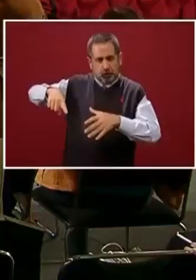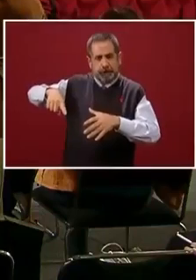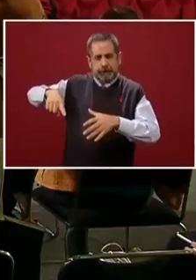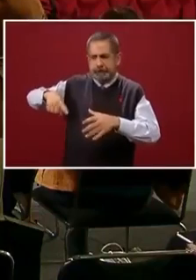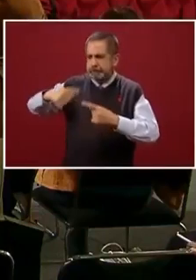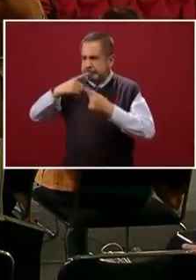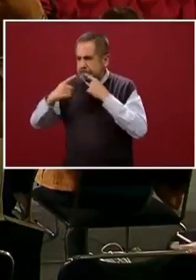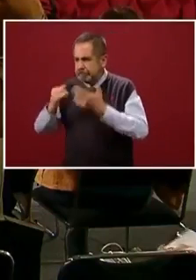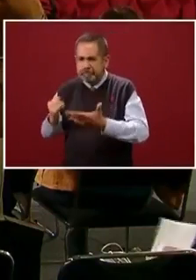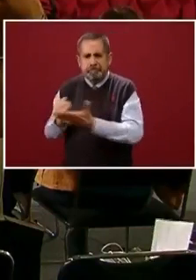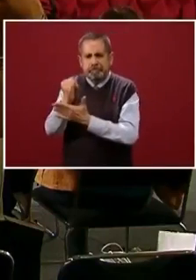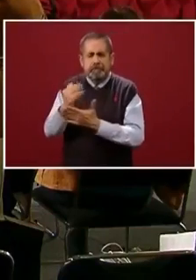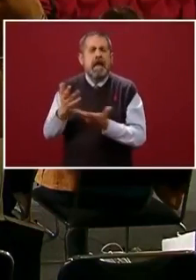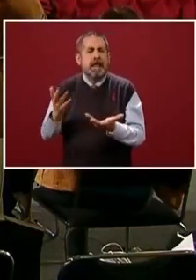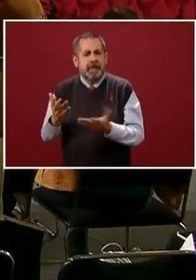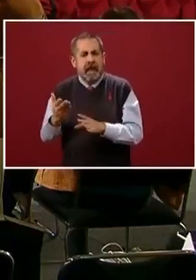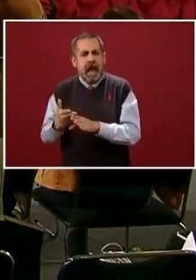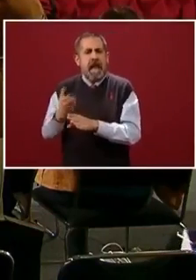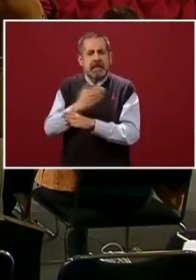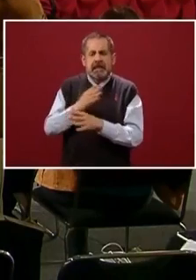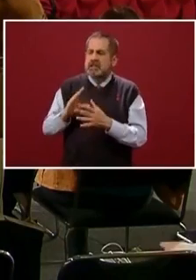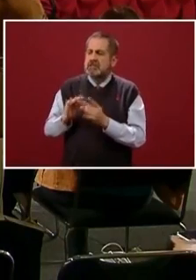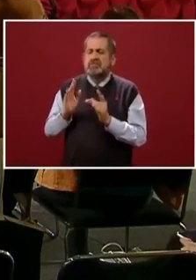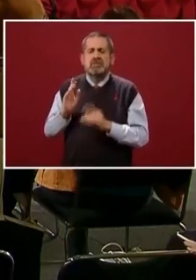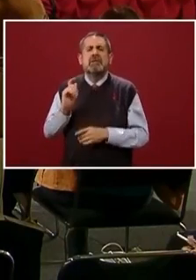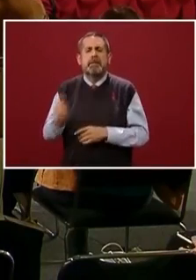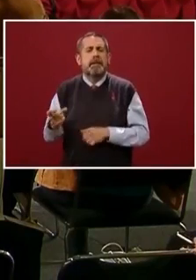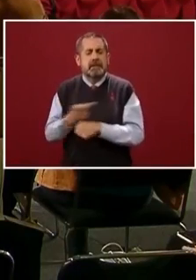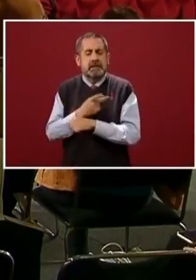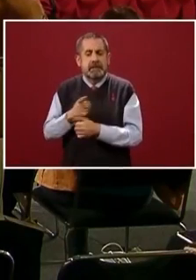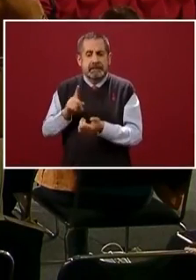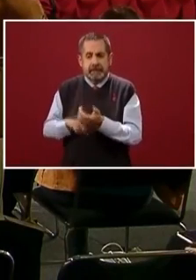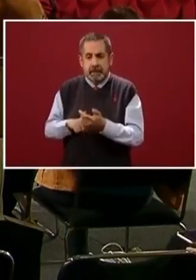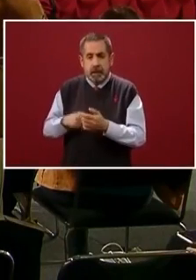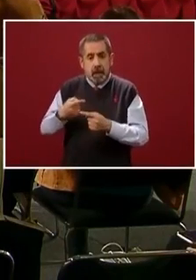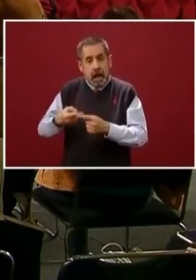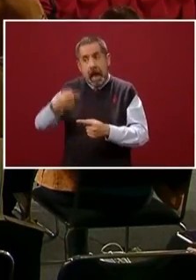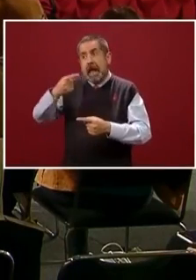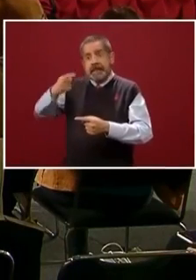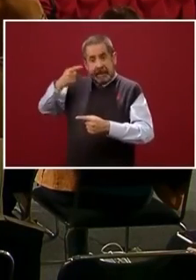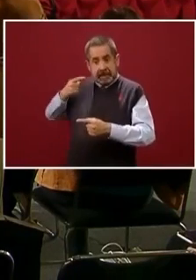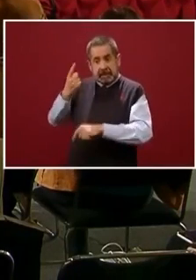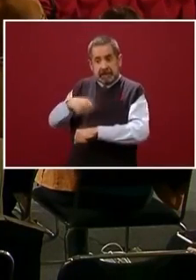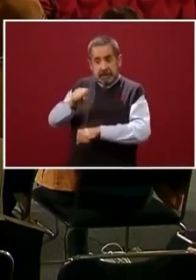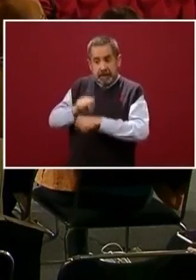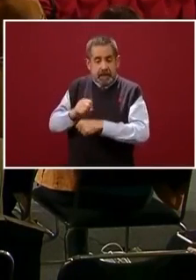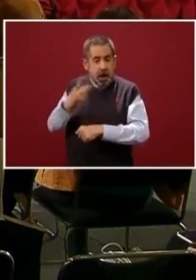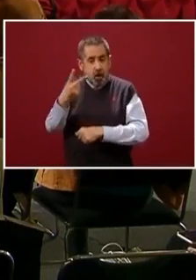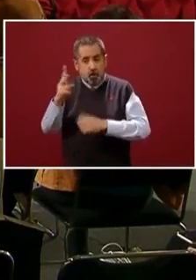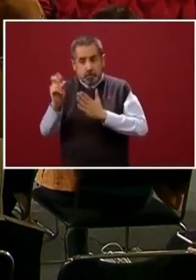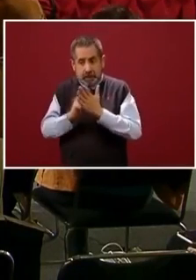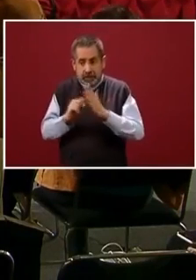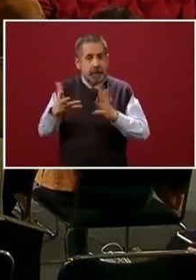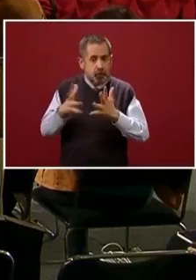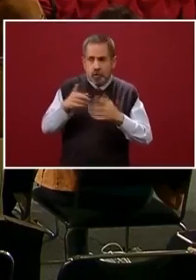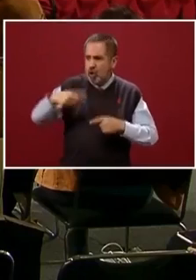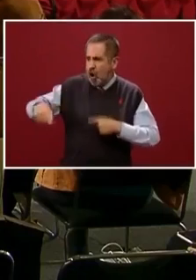tomar habían sido cubiertas extensamente desde semanas atrás, cerca de dos meses,